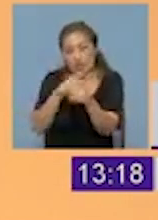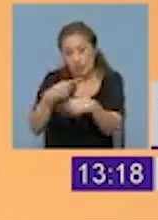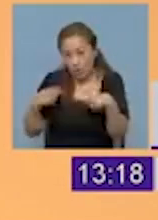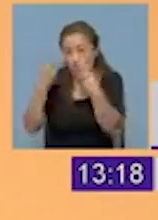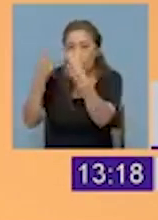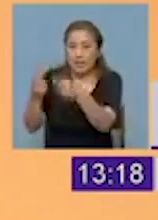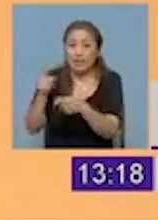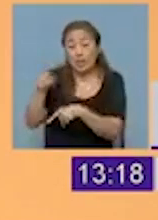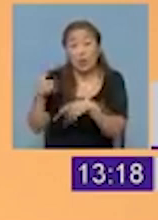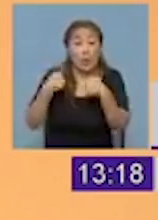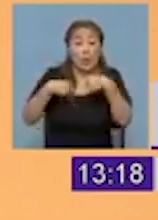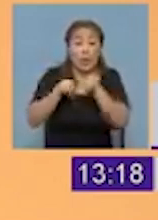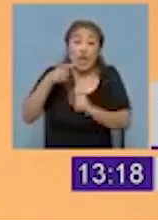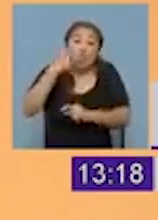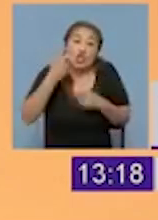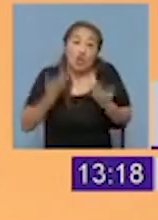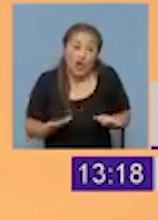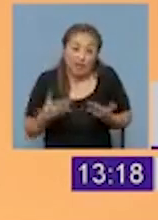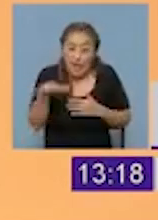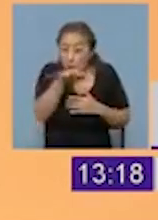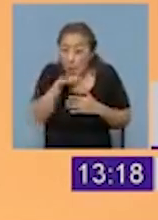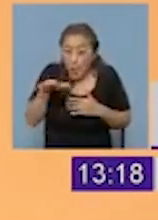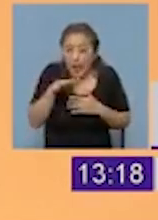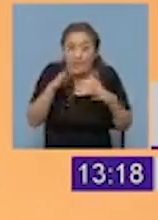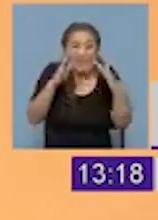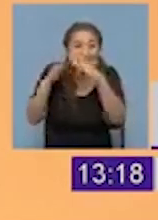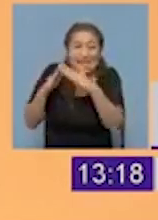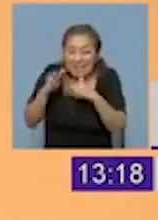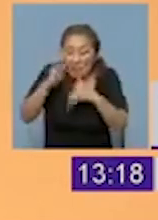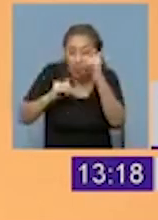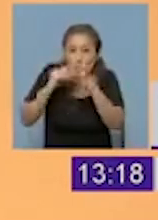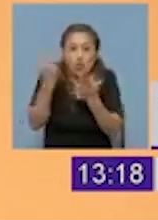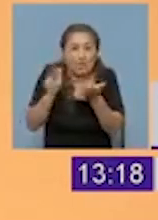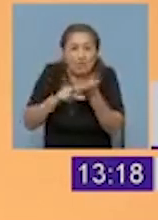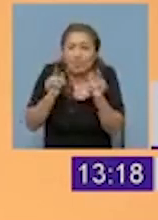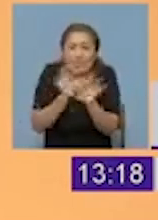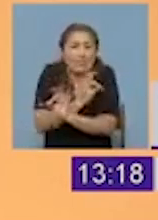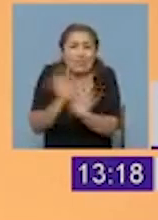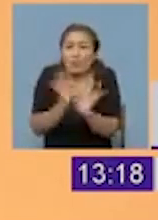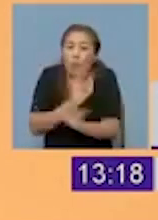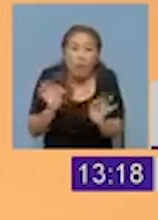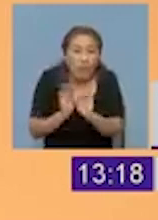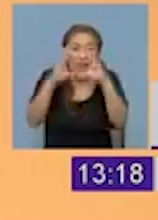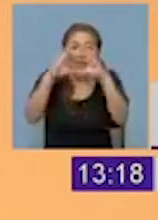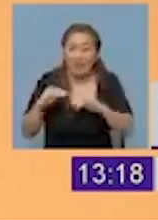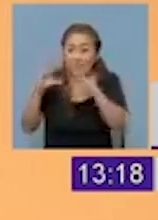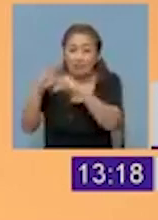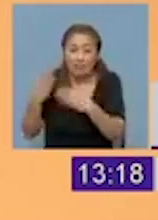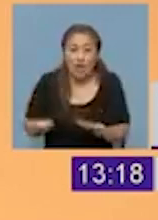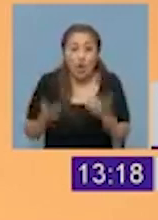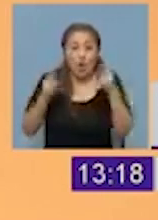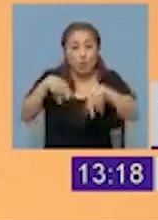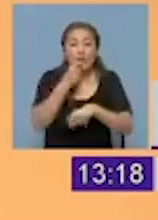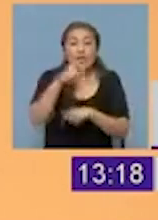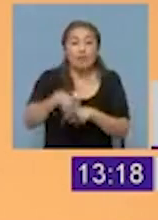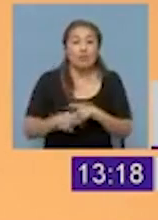lo mismo que en la zona traje de por la zona roja en donde no había manera de poder sostener porque por el tipo de construcción que tenían porque hoy por